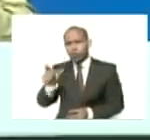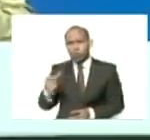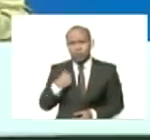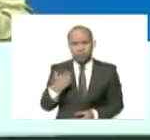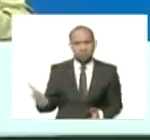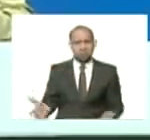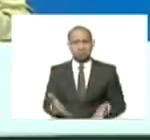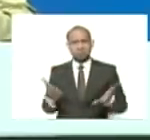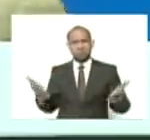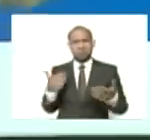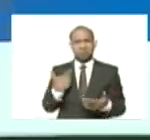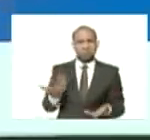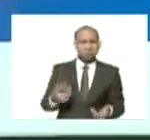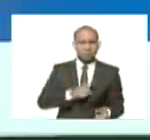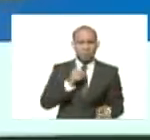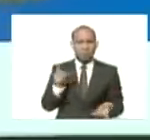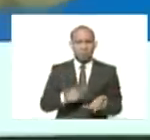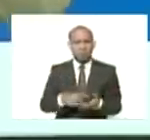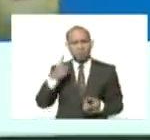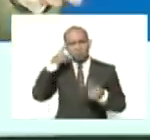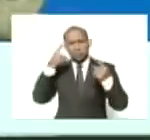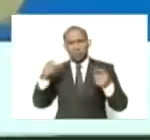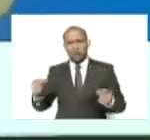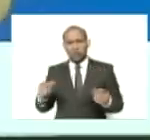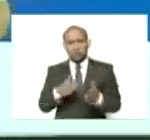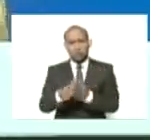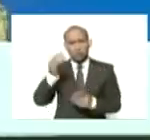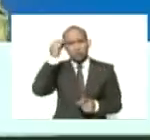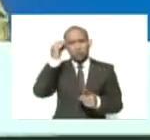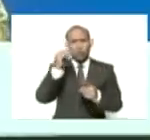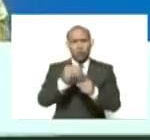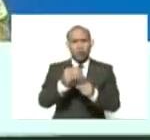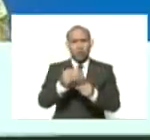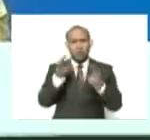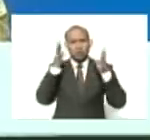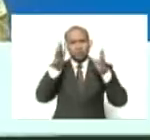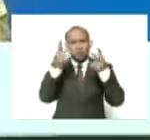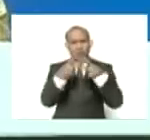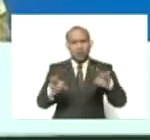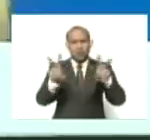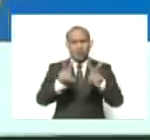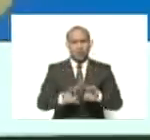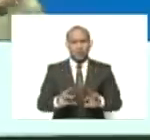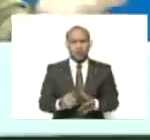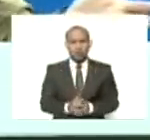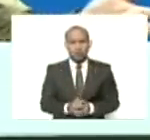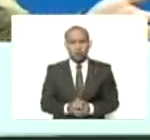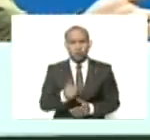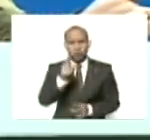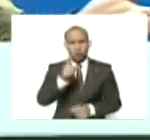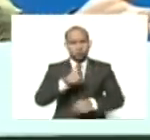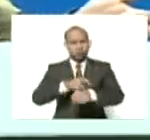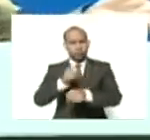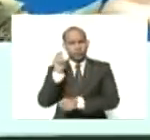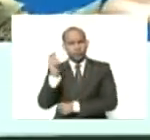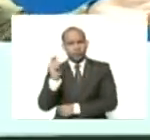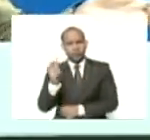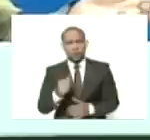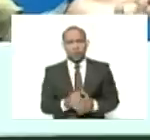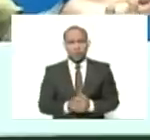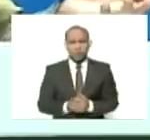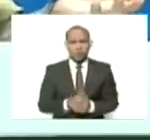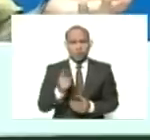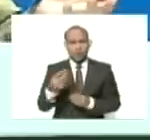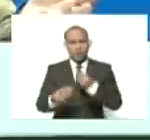influencer para otros objetivos y no para formar valores. Una tarea que tenemos